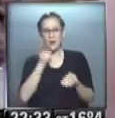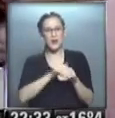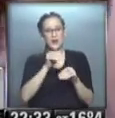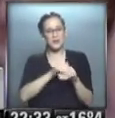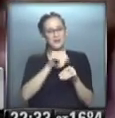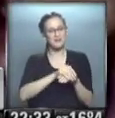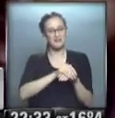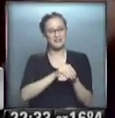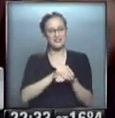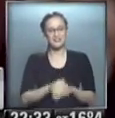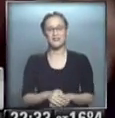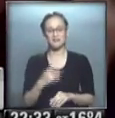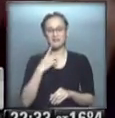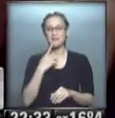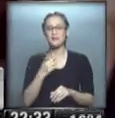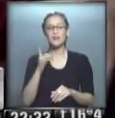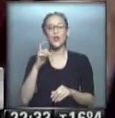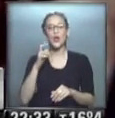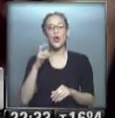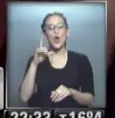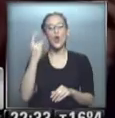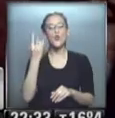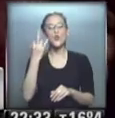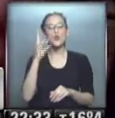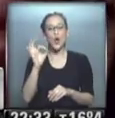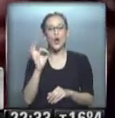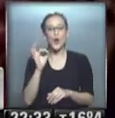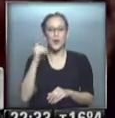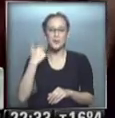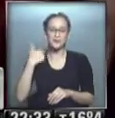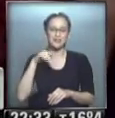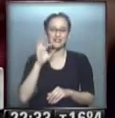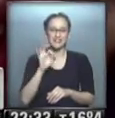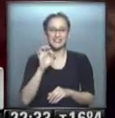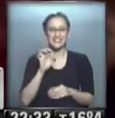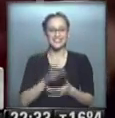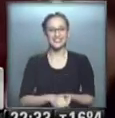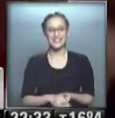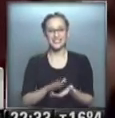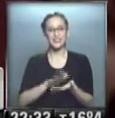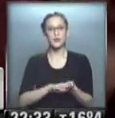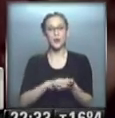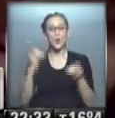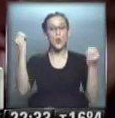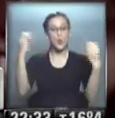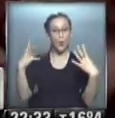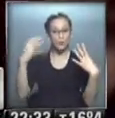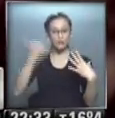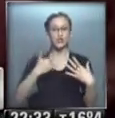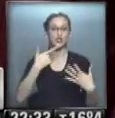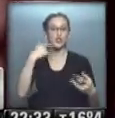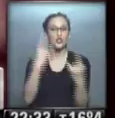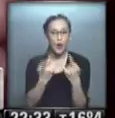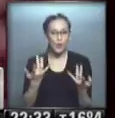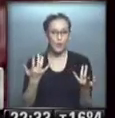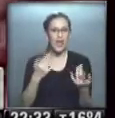encontró en el micro sí es una sustancia que se llama cloruro de amonio, que es la sustancia que se utiliza para las luces durante un show.